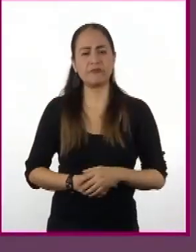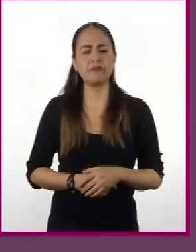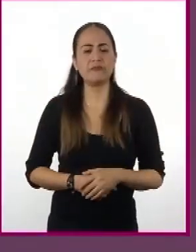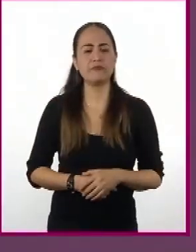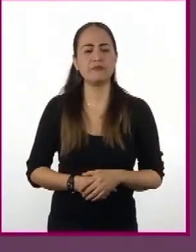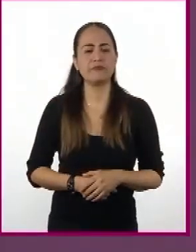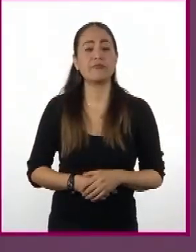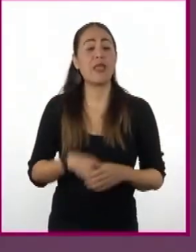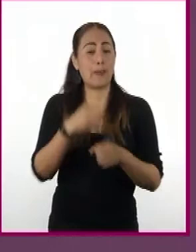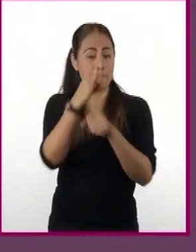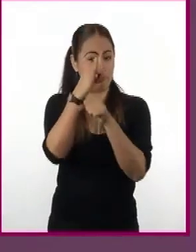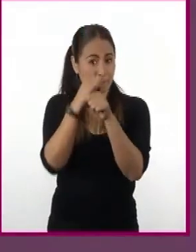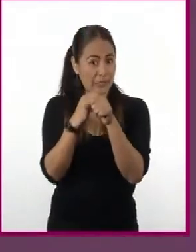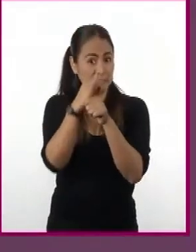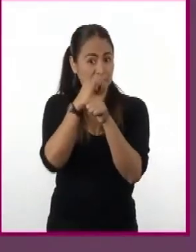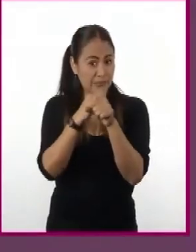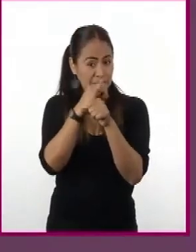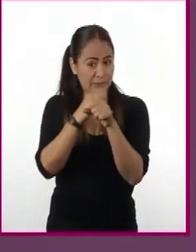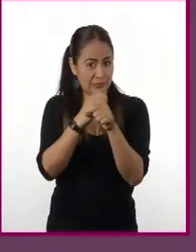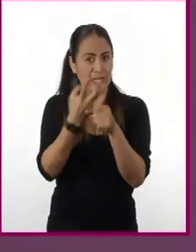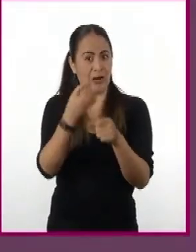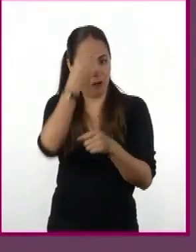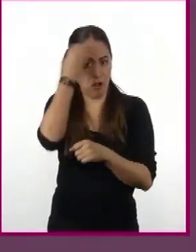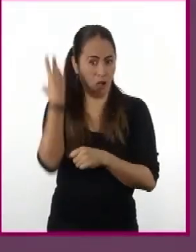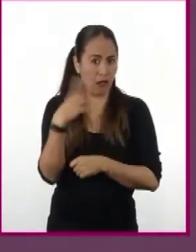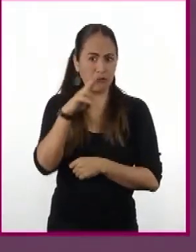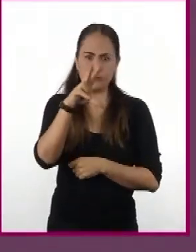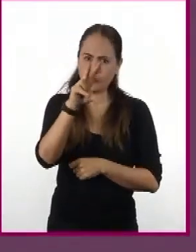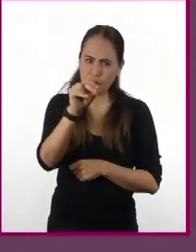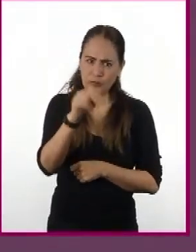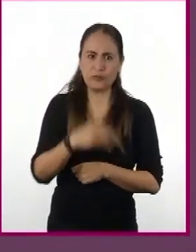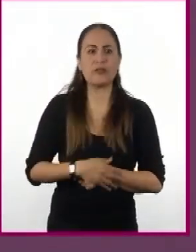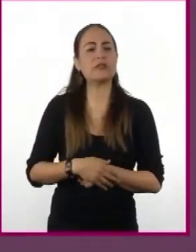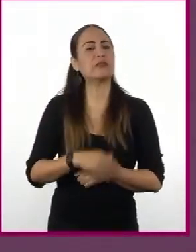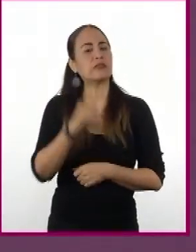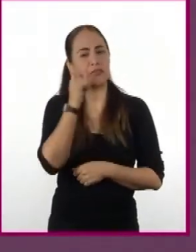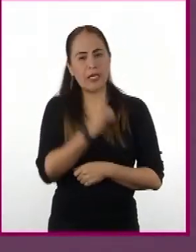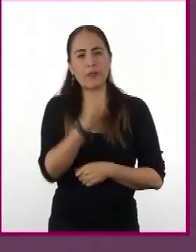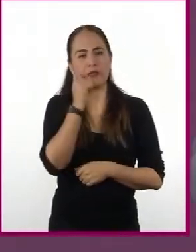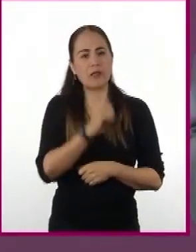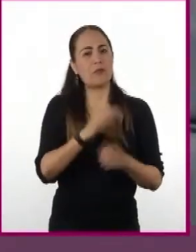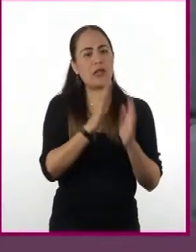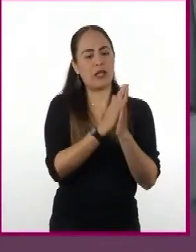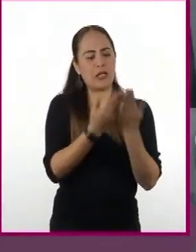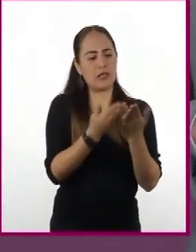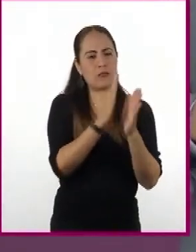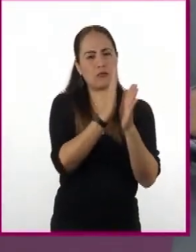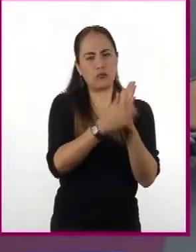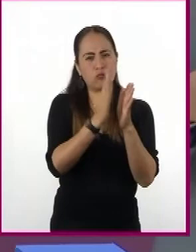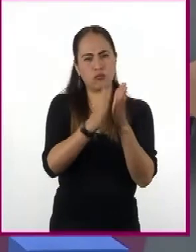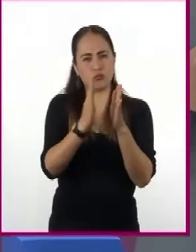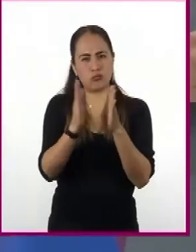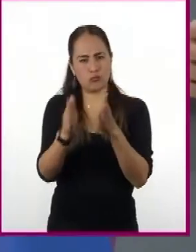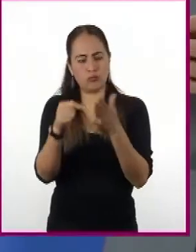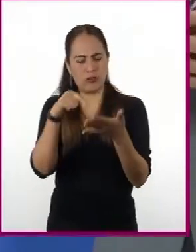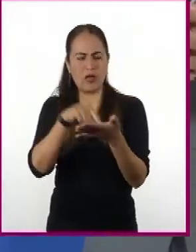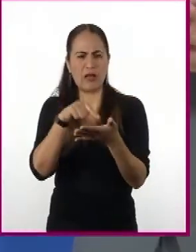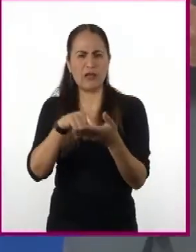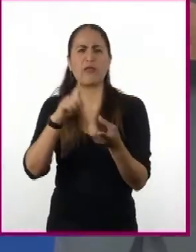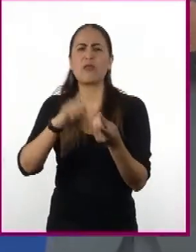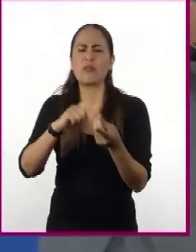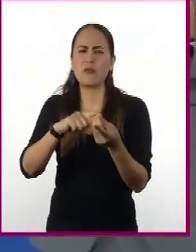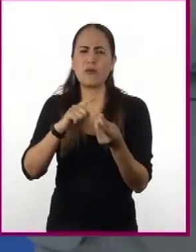de investigar, algo que no debemos olvidar es contar con la bibliografía, en la cual se nos indique de dónde